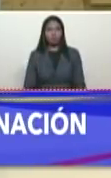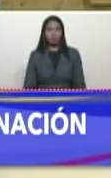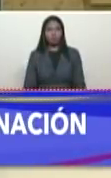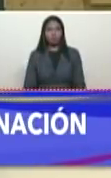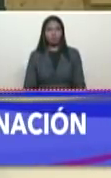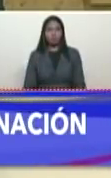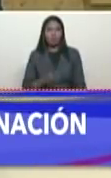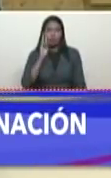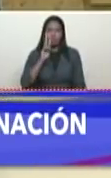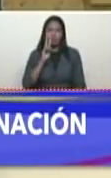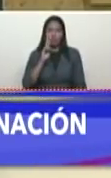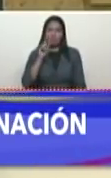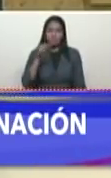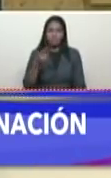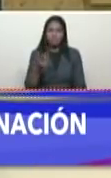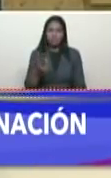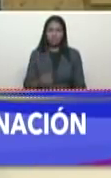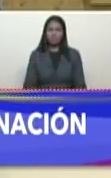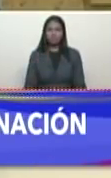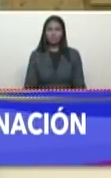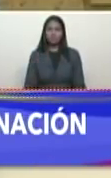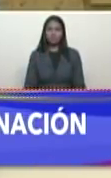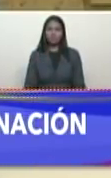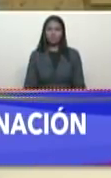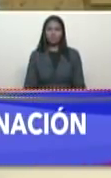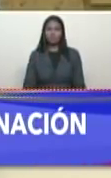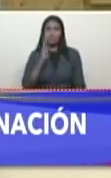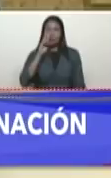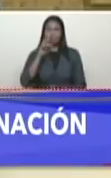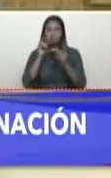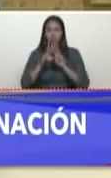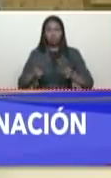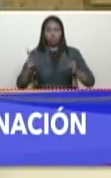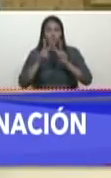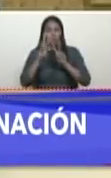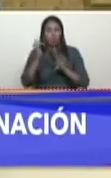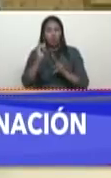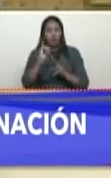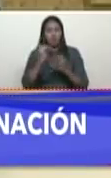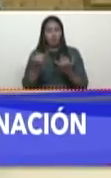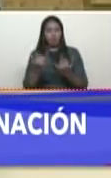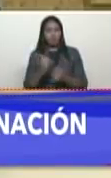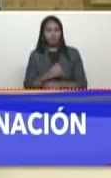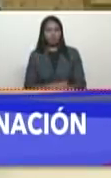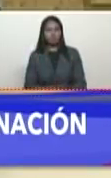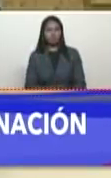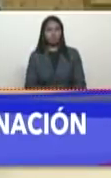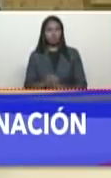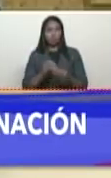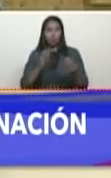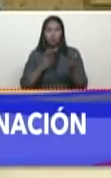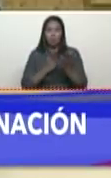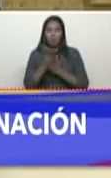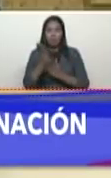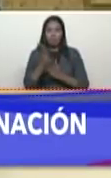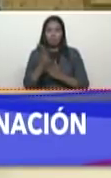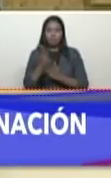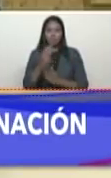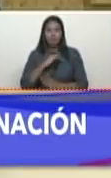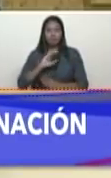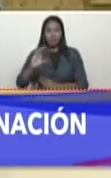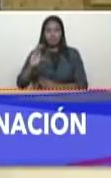para que veamos veamos estos valores de la lealtad a nuestra